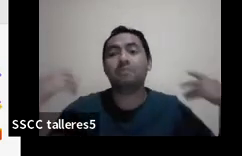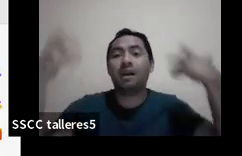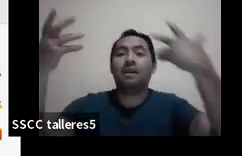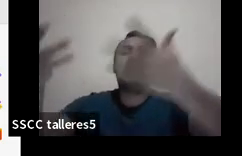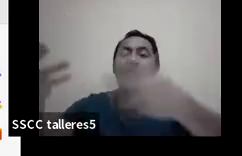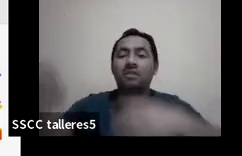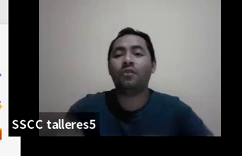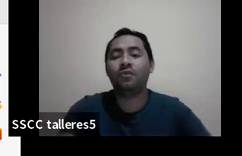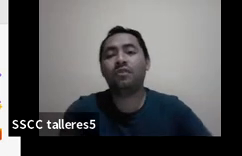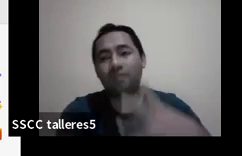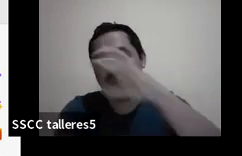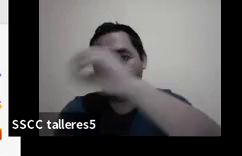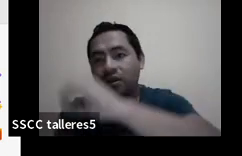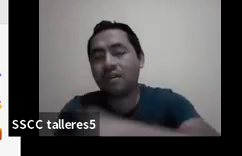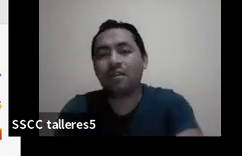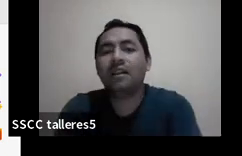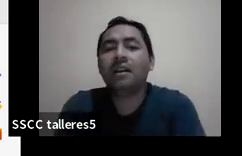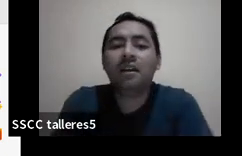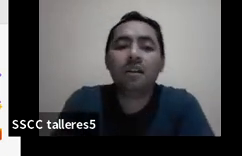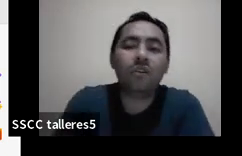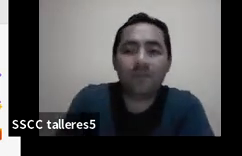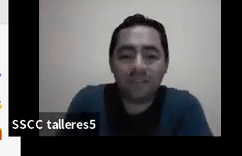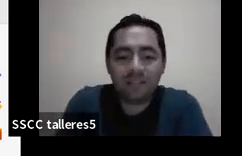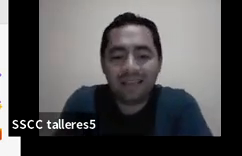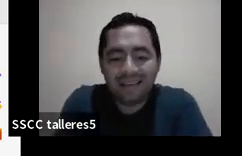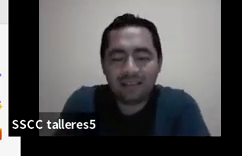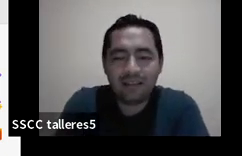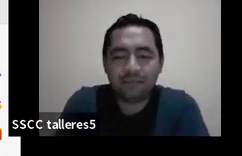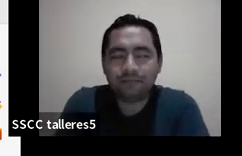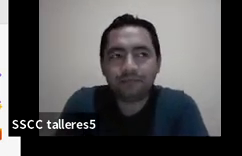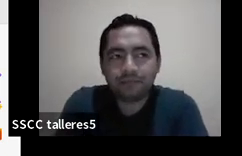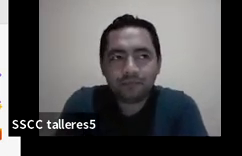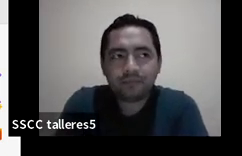otros países van a Estados Unidos a estudiar la universidad